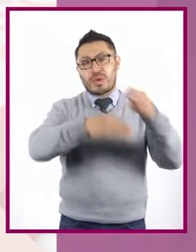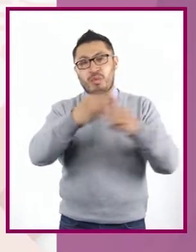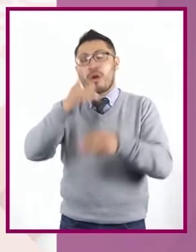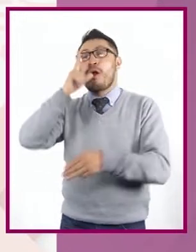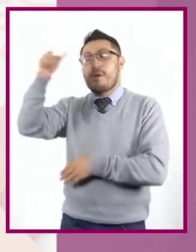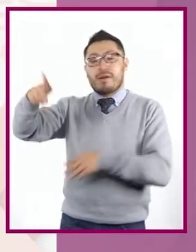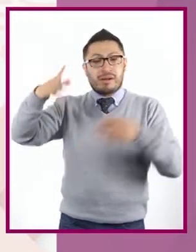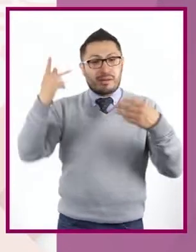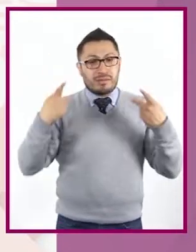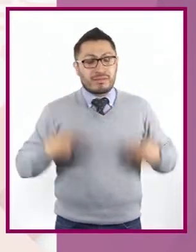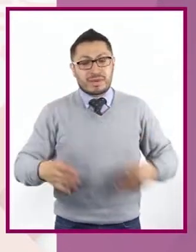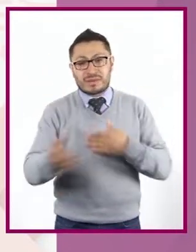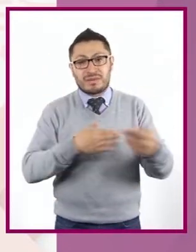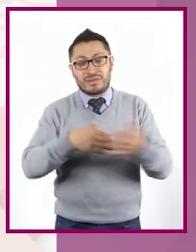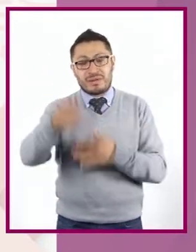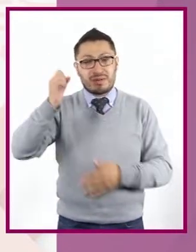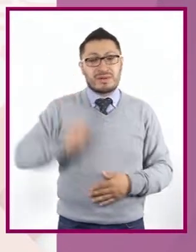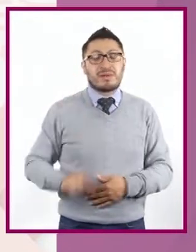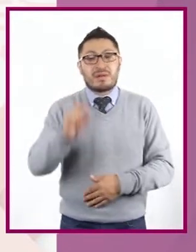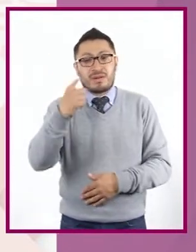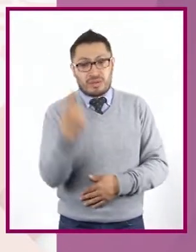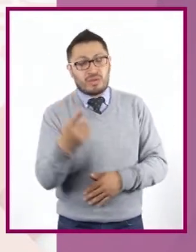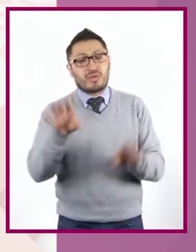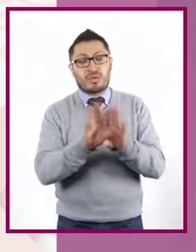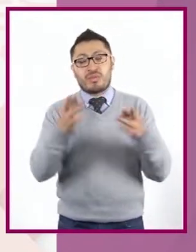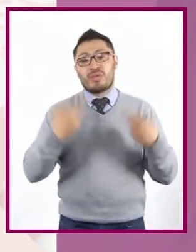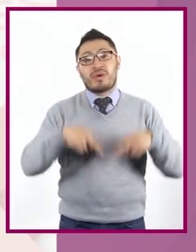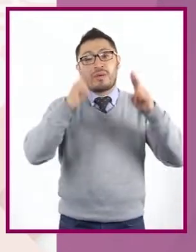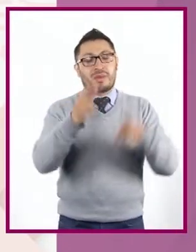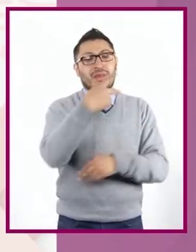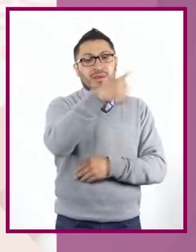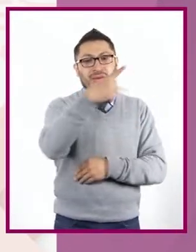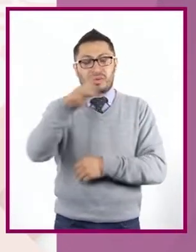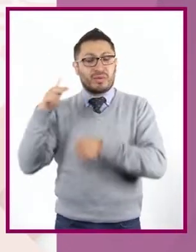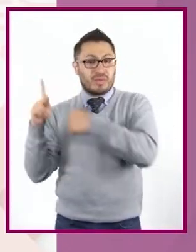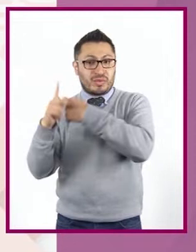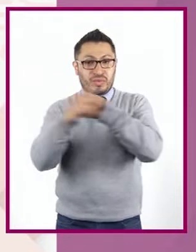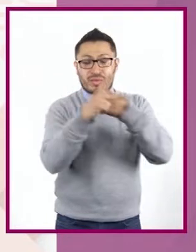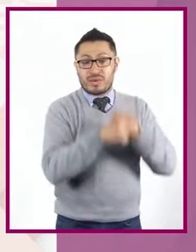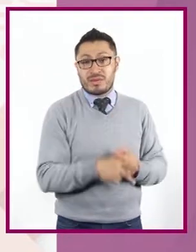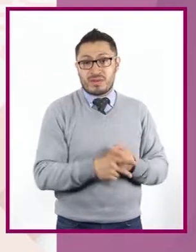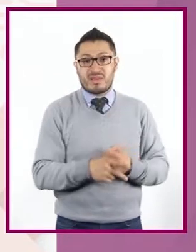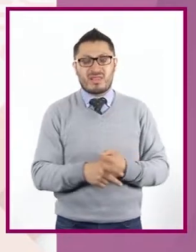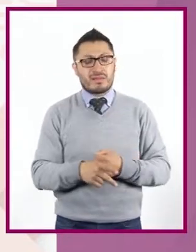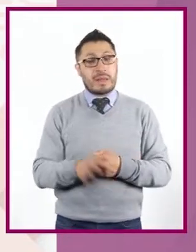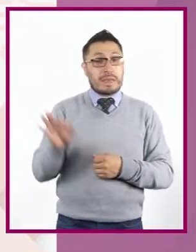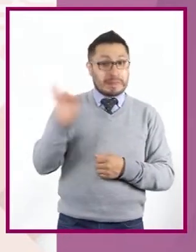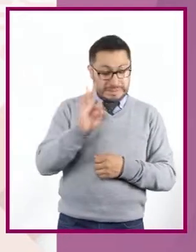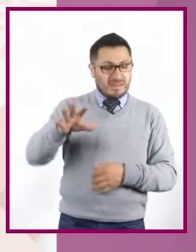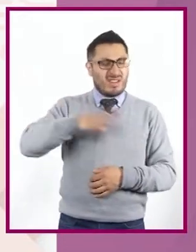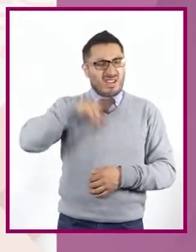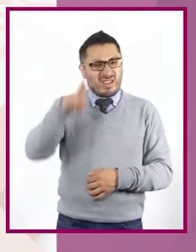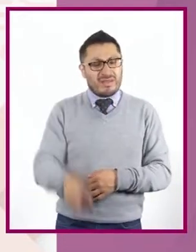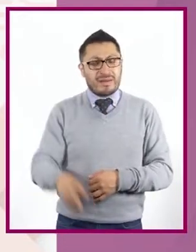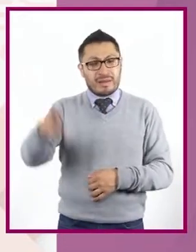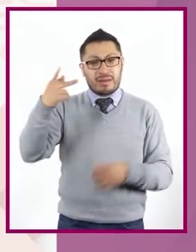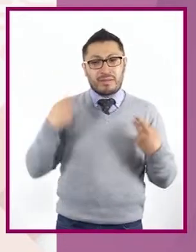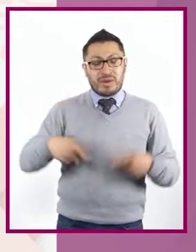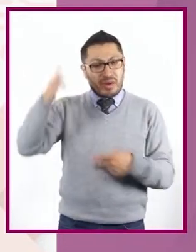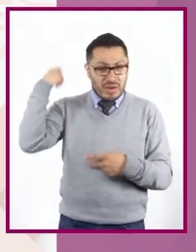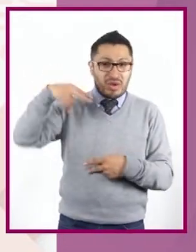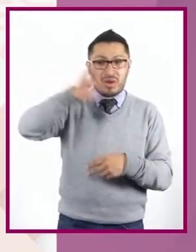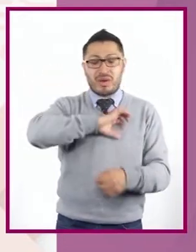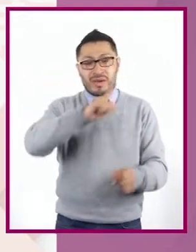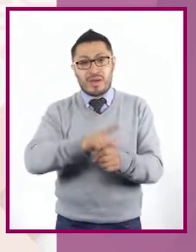navegantes del siglo XXI en nombre de sus respectivas naciones? ¿Habrá viajeros especiales más parecidos